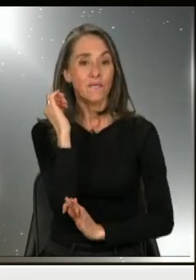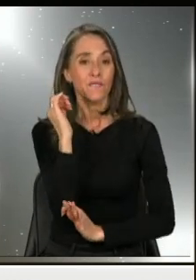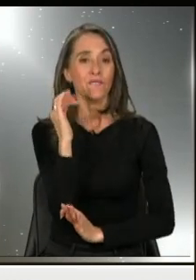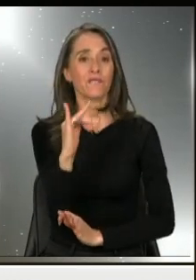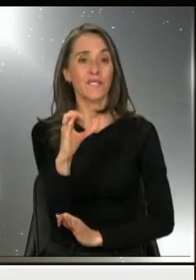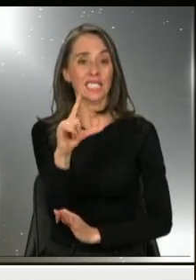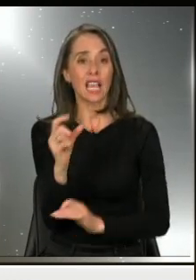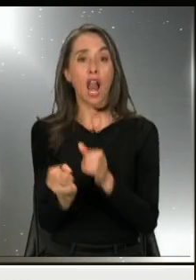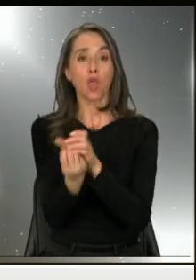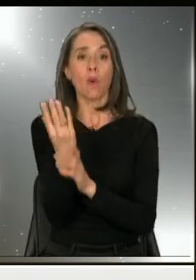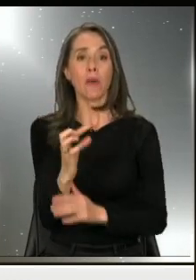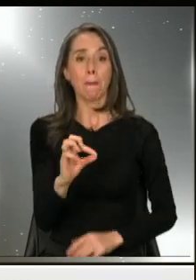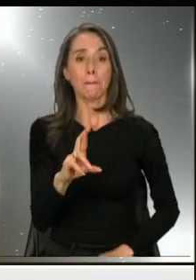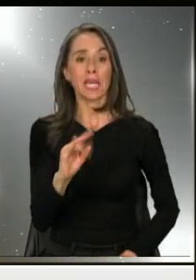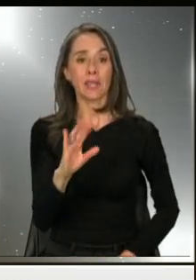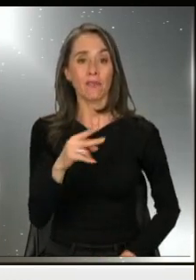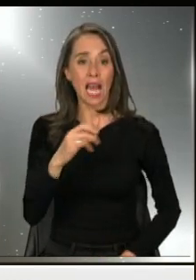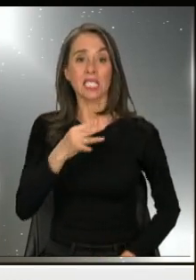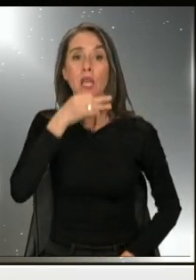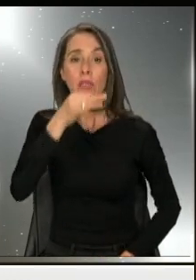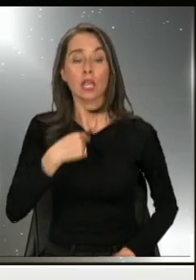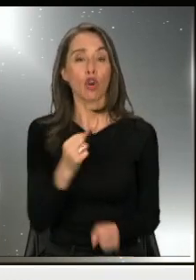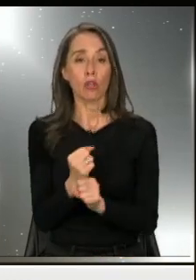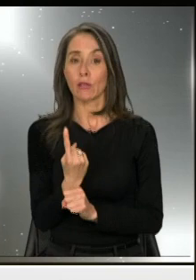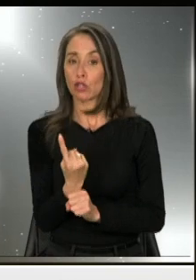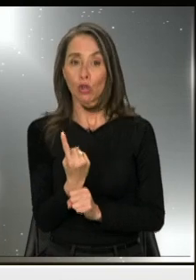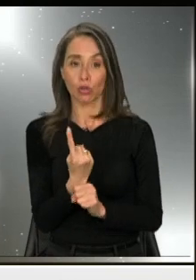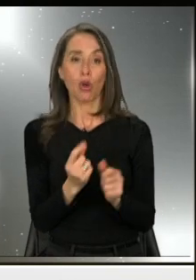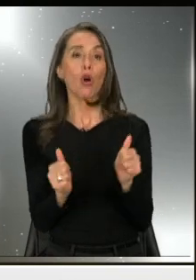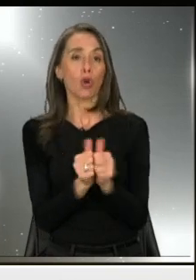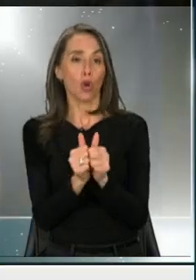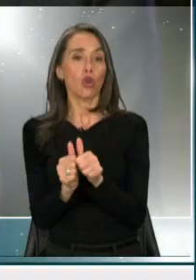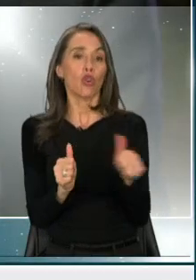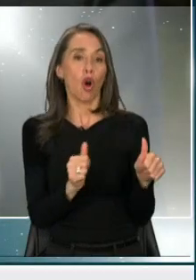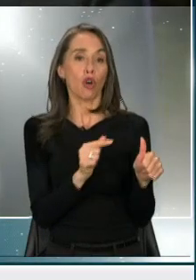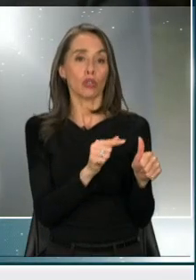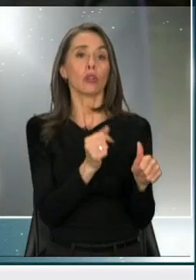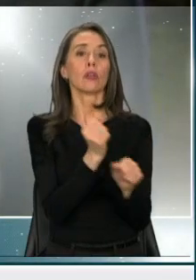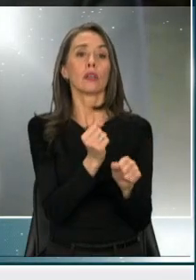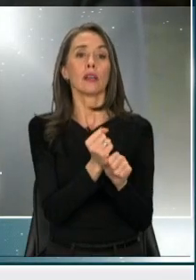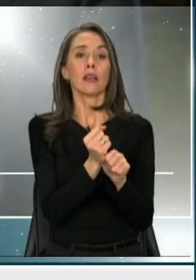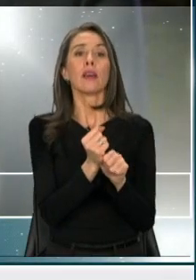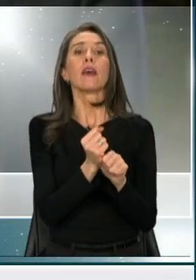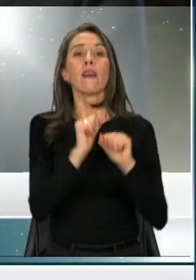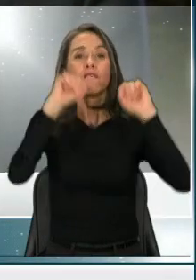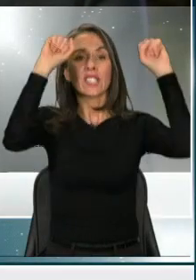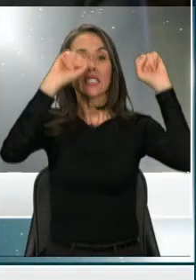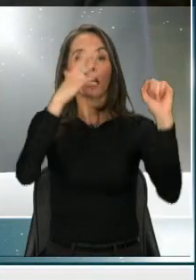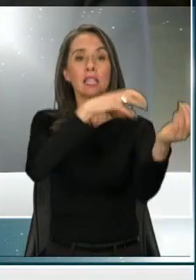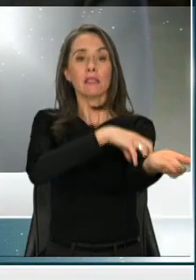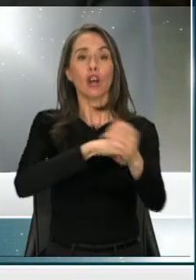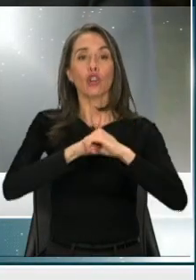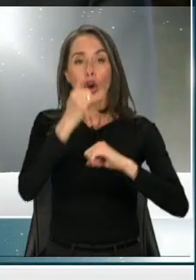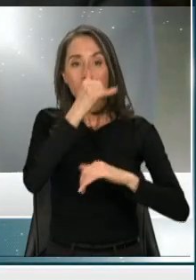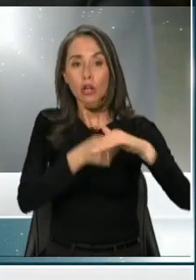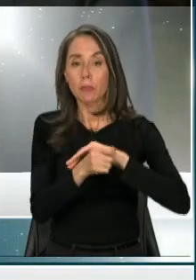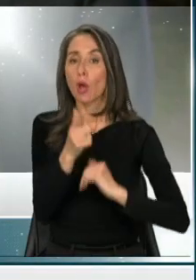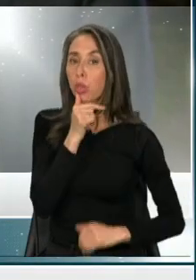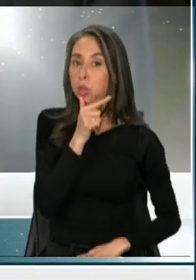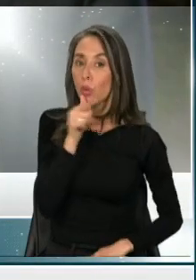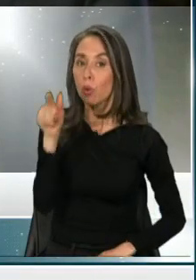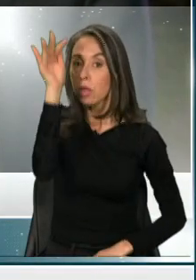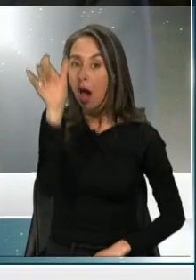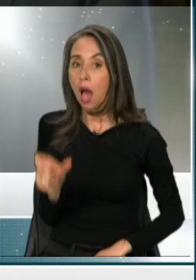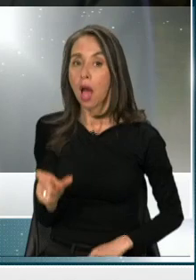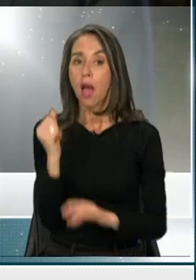ha asumido este caso el día de hoy ha señalado que se va a apoyar en la unidad de corrupción de la fiscalidad de la quinta región caribe porque también se ha puesto en entredicho sin embargo el